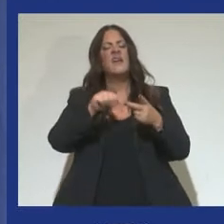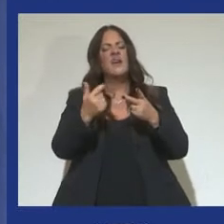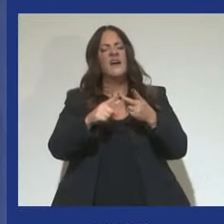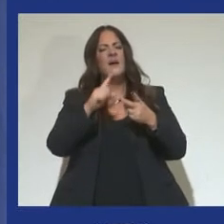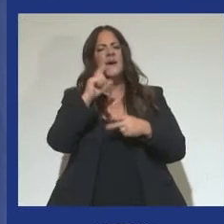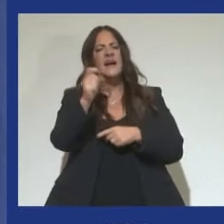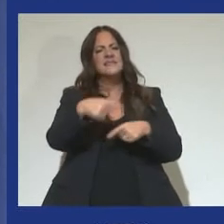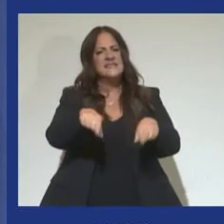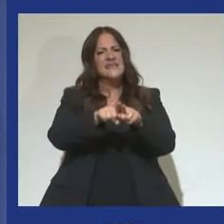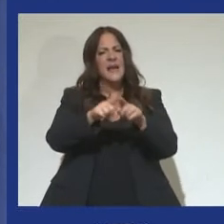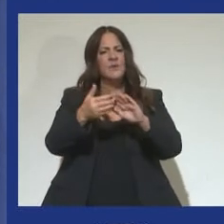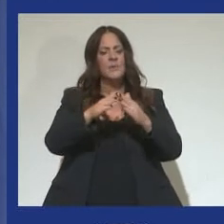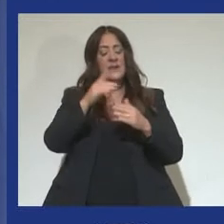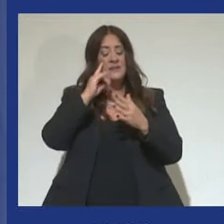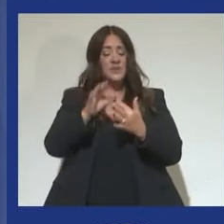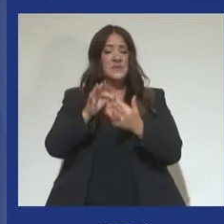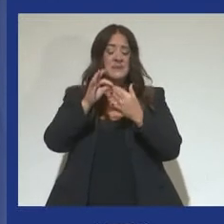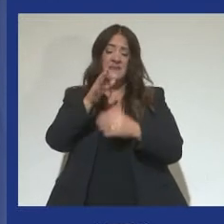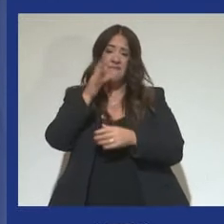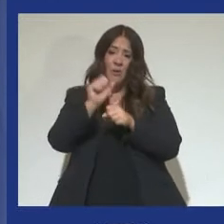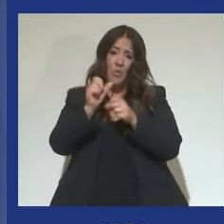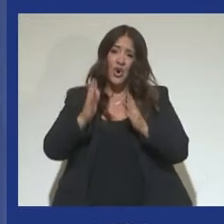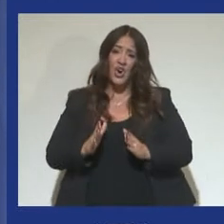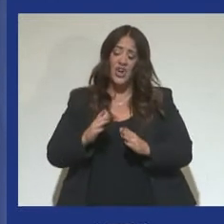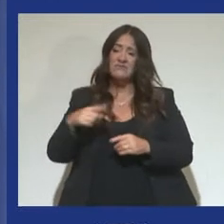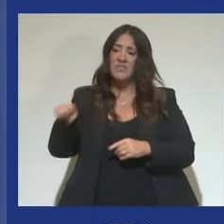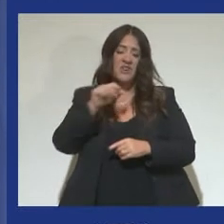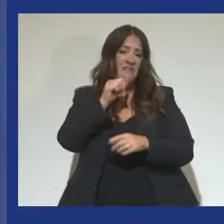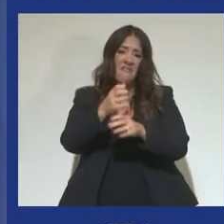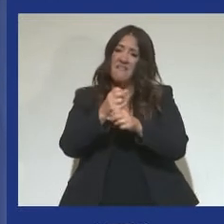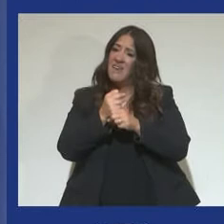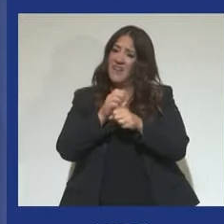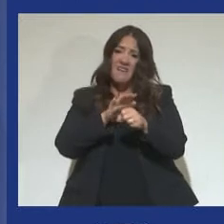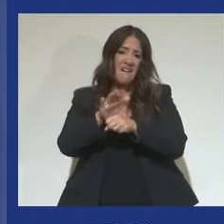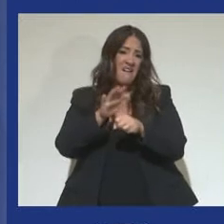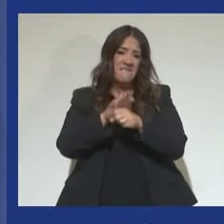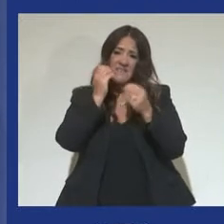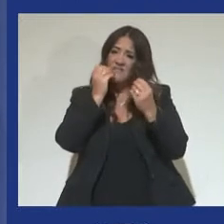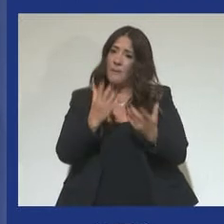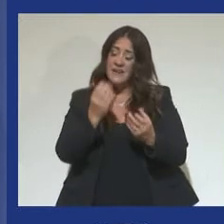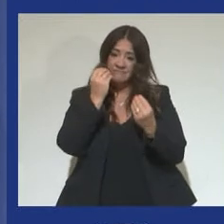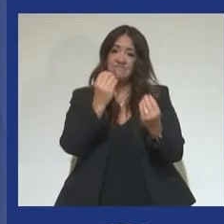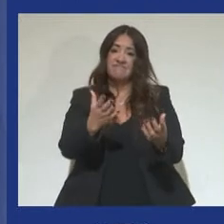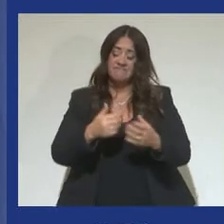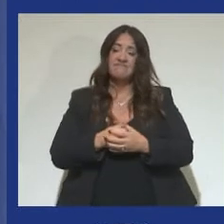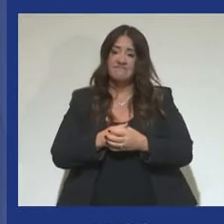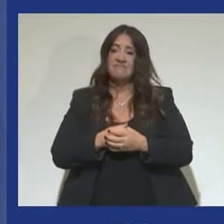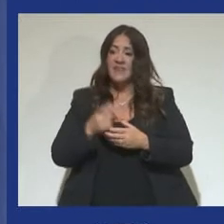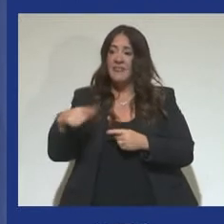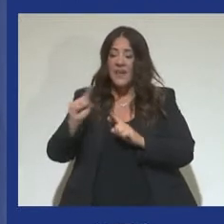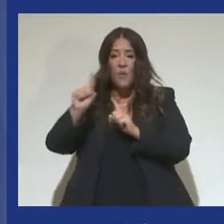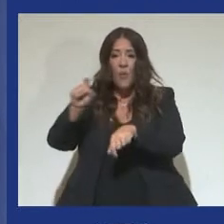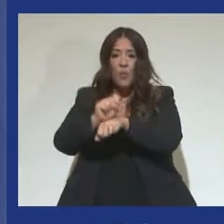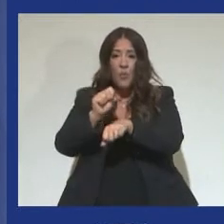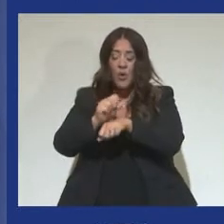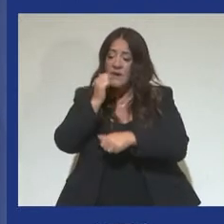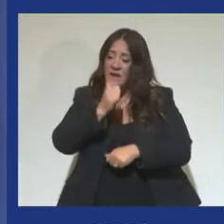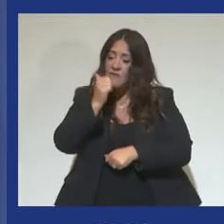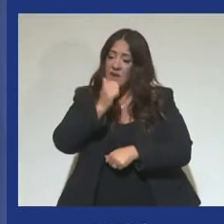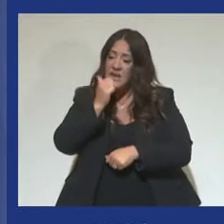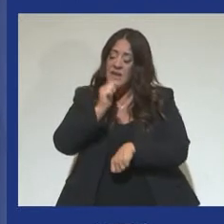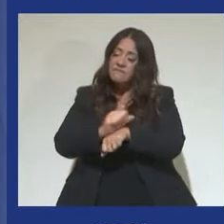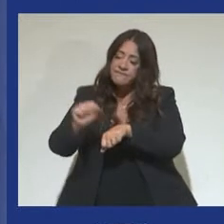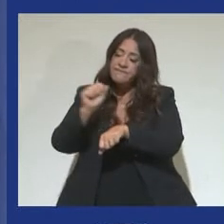una pregunta sobre la misma comunidad trabajadores agrícolas en particular no están recibiendo suficiente información